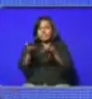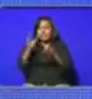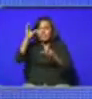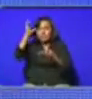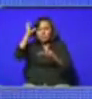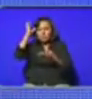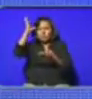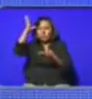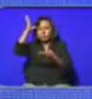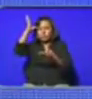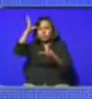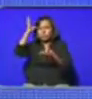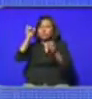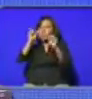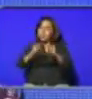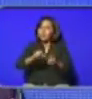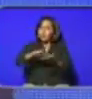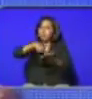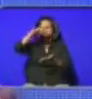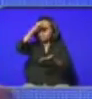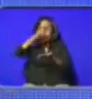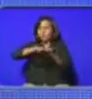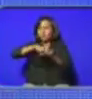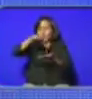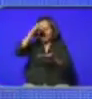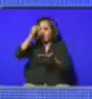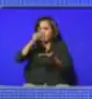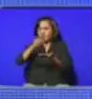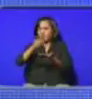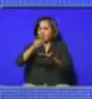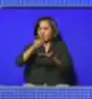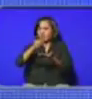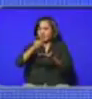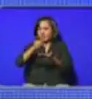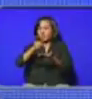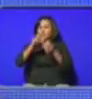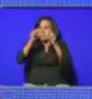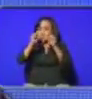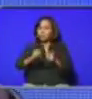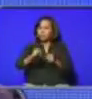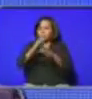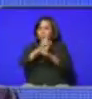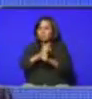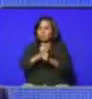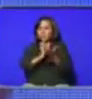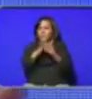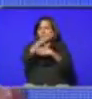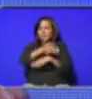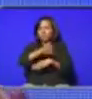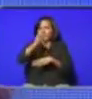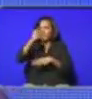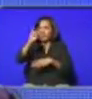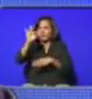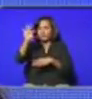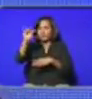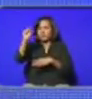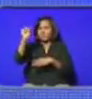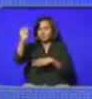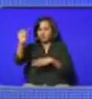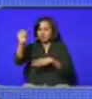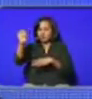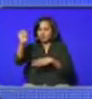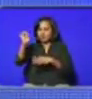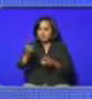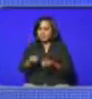algo que también un ingrediente adicional que va a tener el ICSE, donde no solamente son conocimientos, sino que